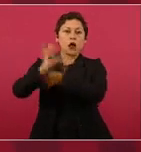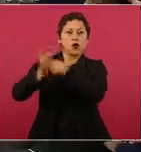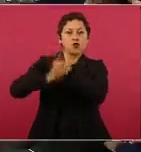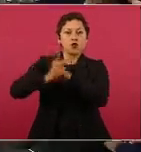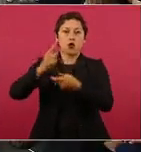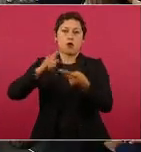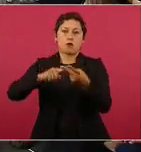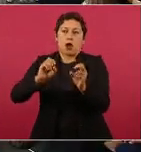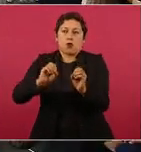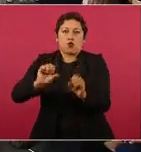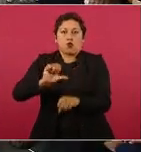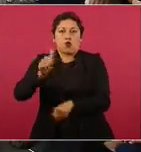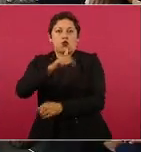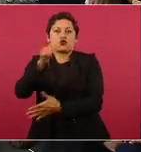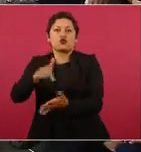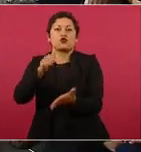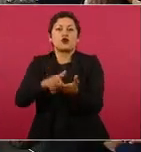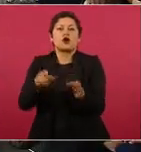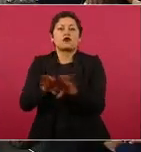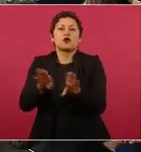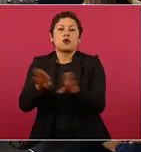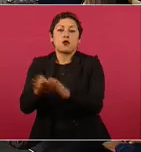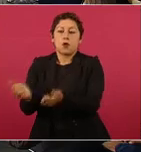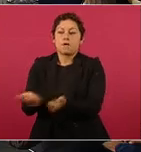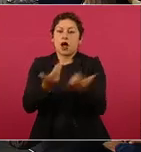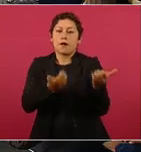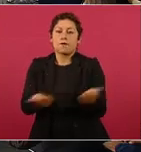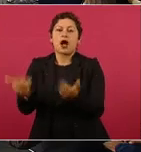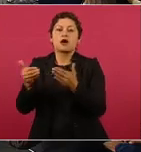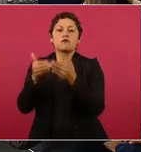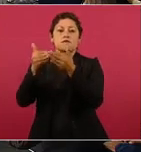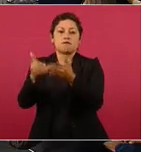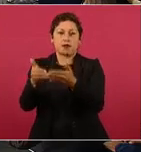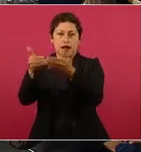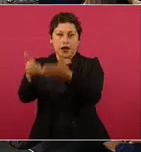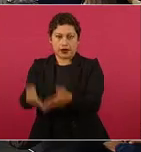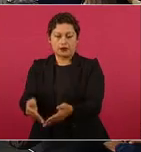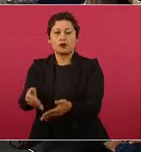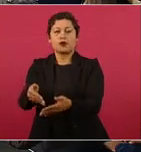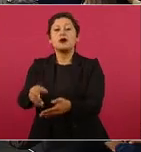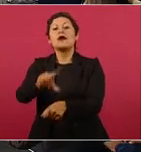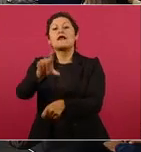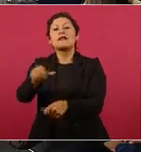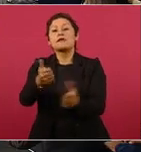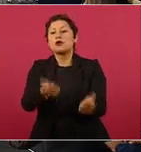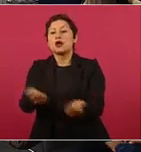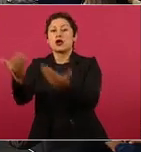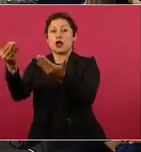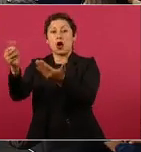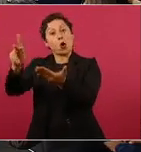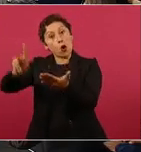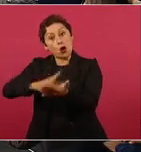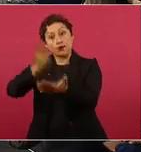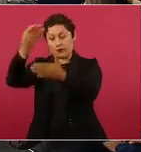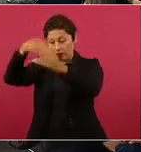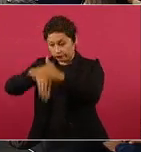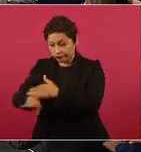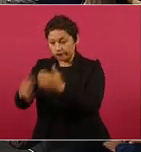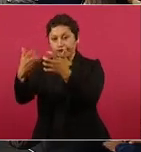Y en plantas regasificadoras se vuelve a meter a los ductos.